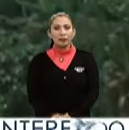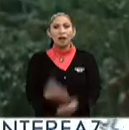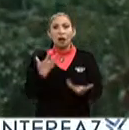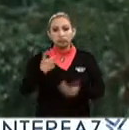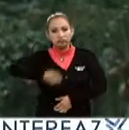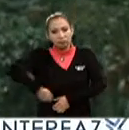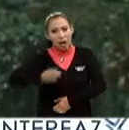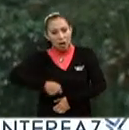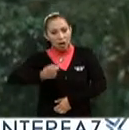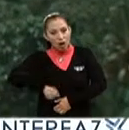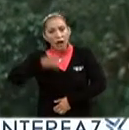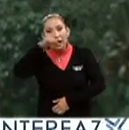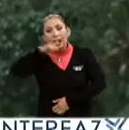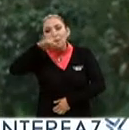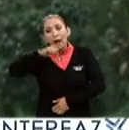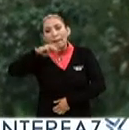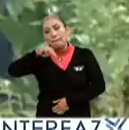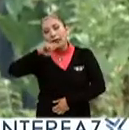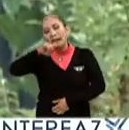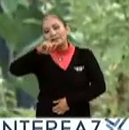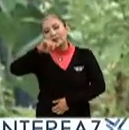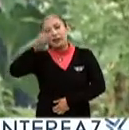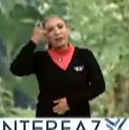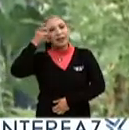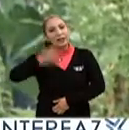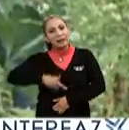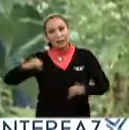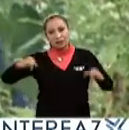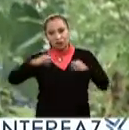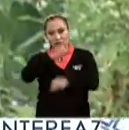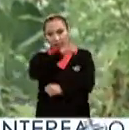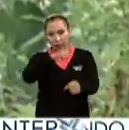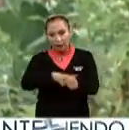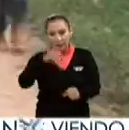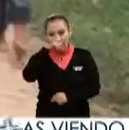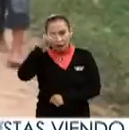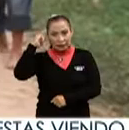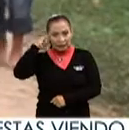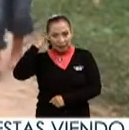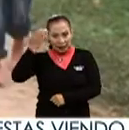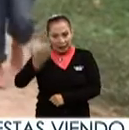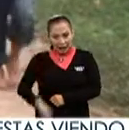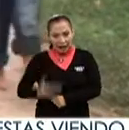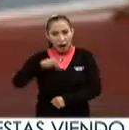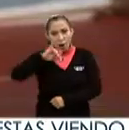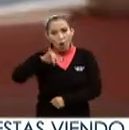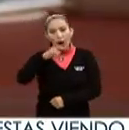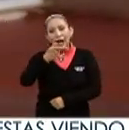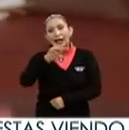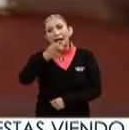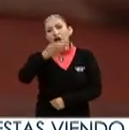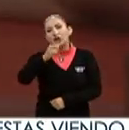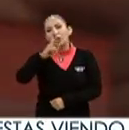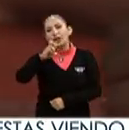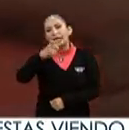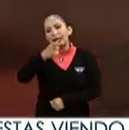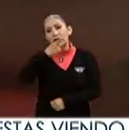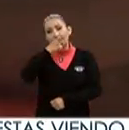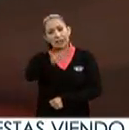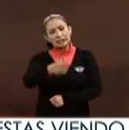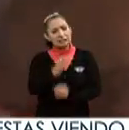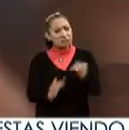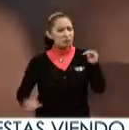Con un saludo en lengua mazateca, el director general del Instituto Nacional de Lenguas Indígenas, Juan Gregorio Regino, destacó